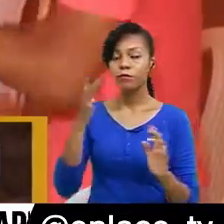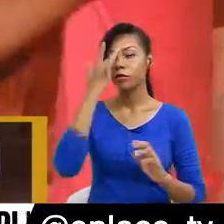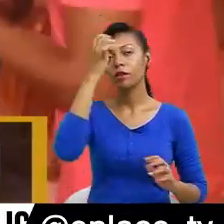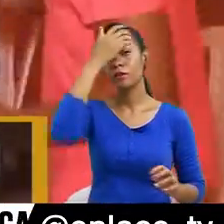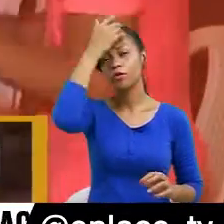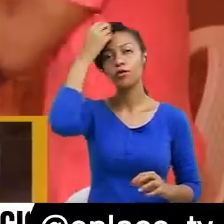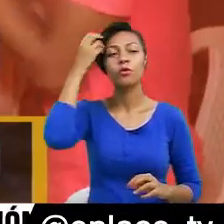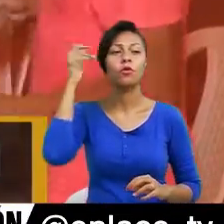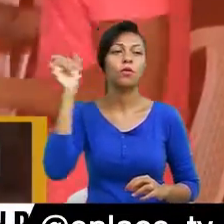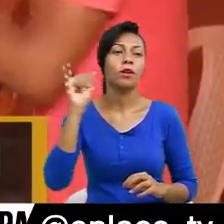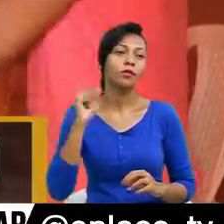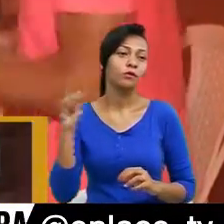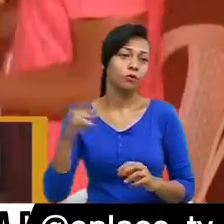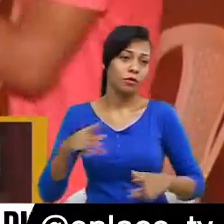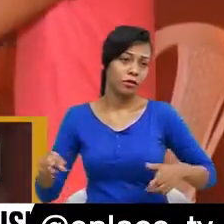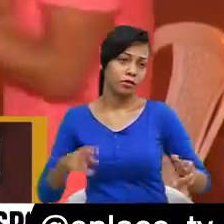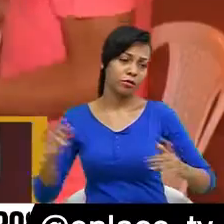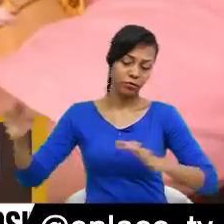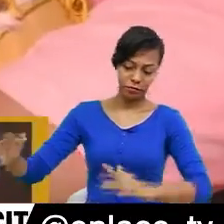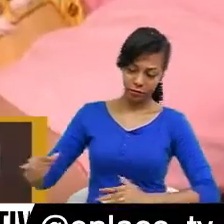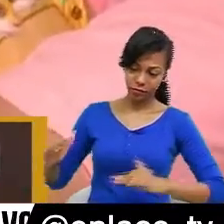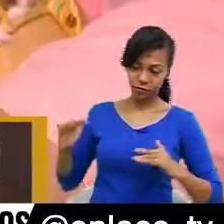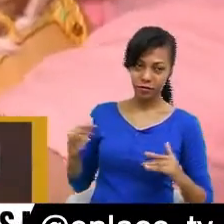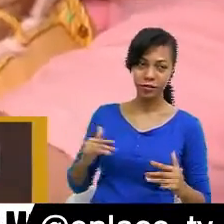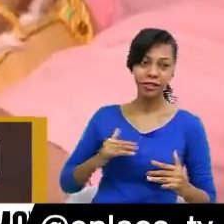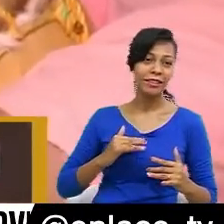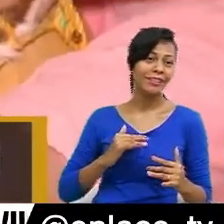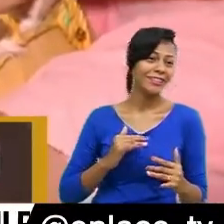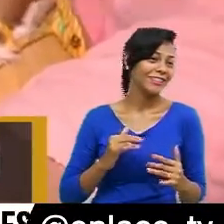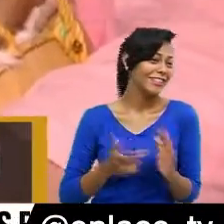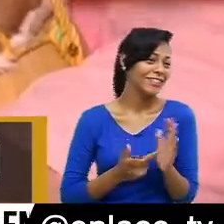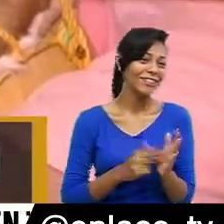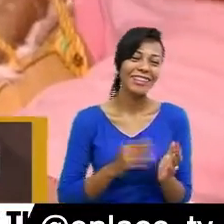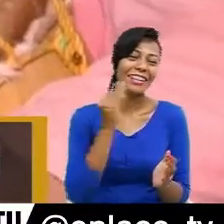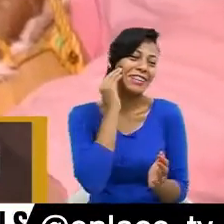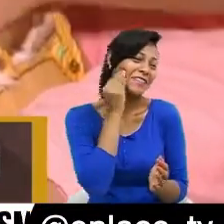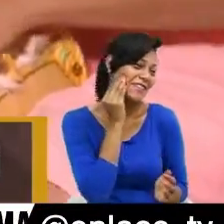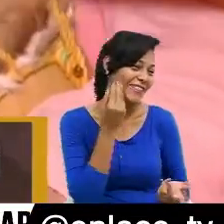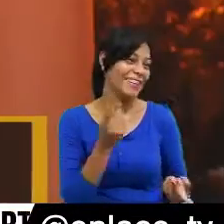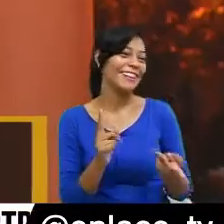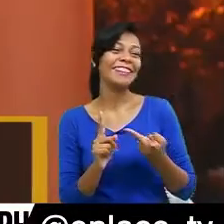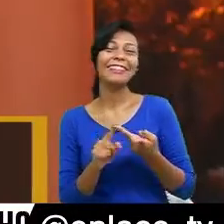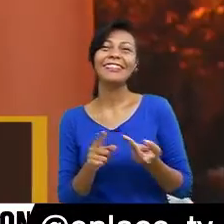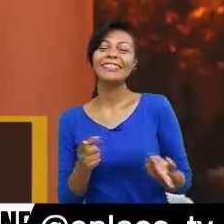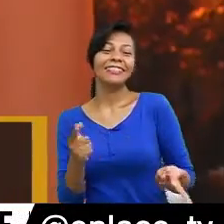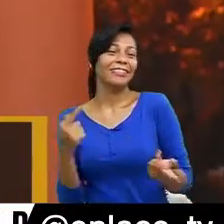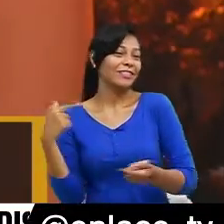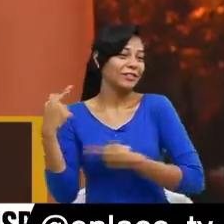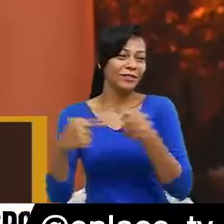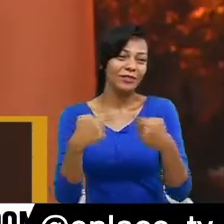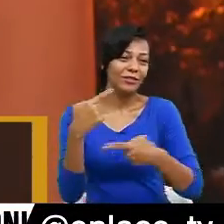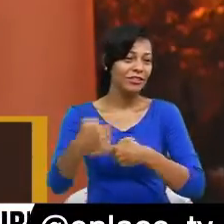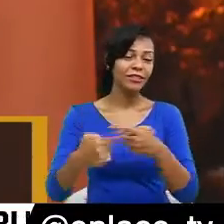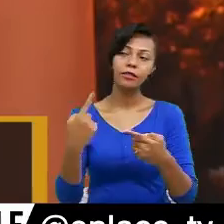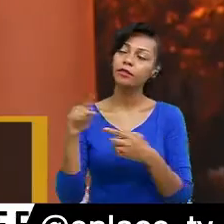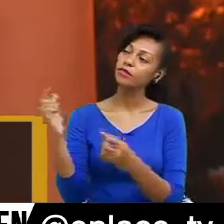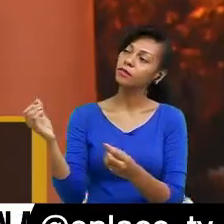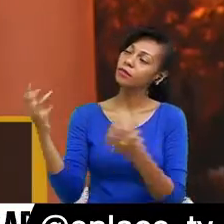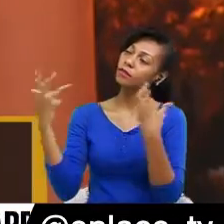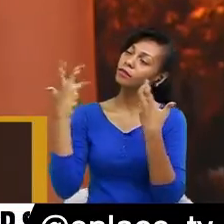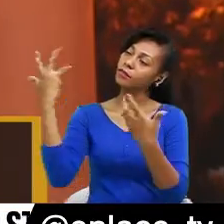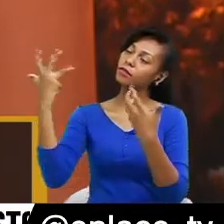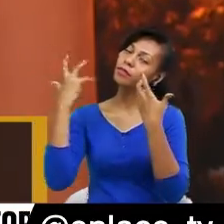río, todas las creencias, todos los abuelos, todos aquellos que se establecieron en Barranca Bermeja y